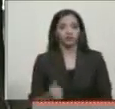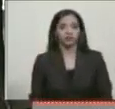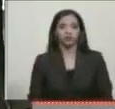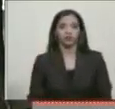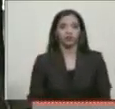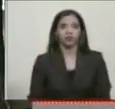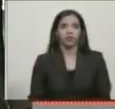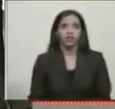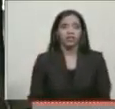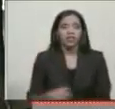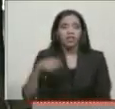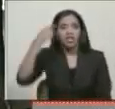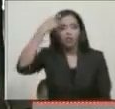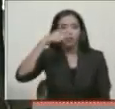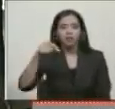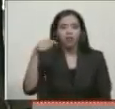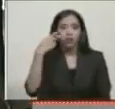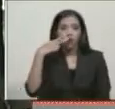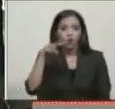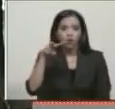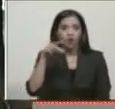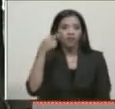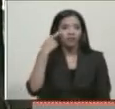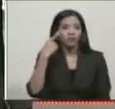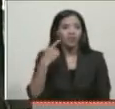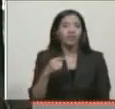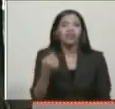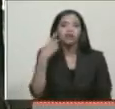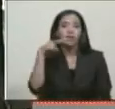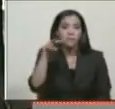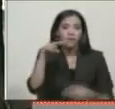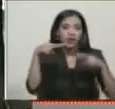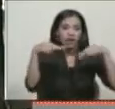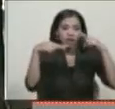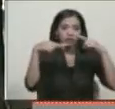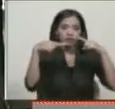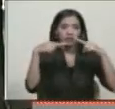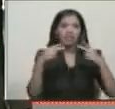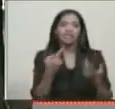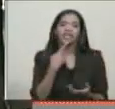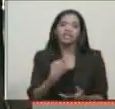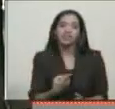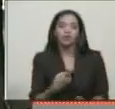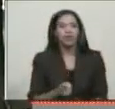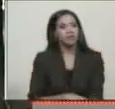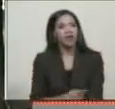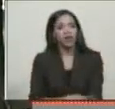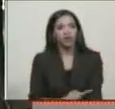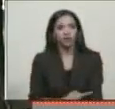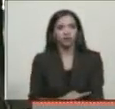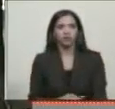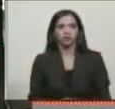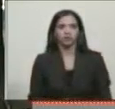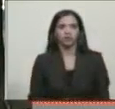el pueblo reconoce eso y los ve y los está mirando a los ojos y les está diciendo, hermano,